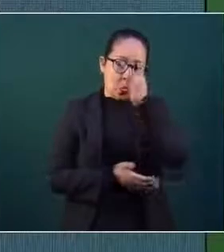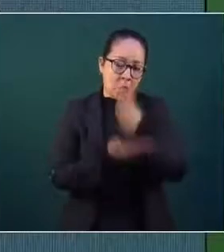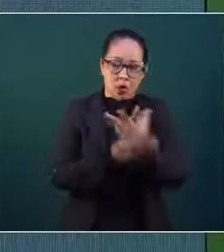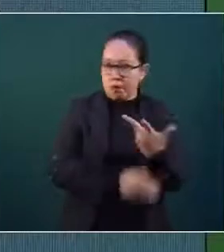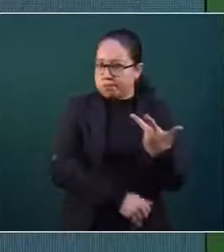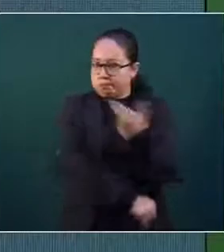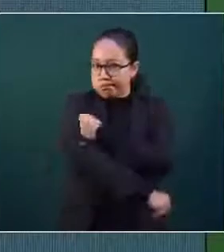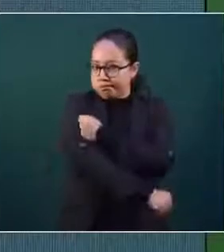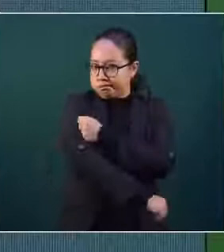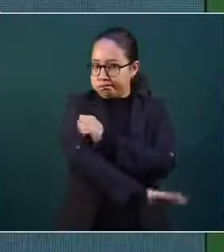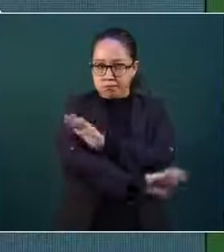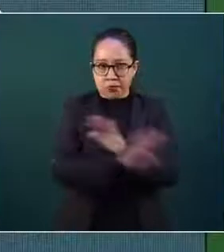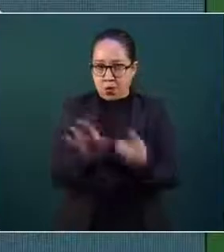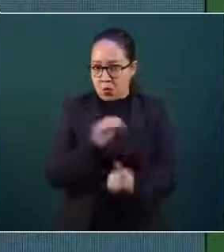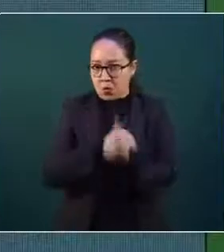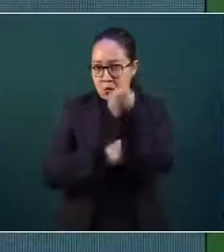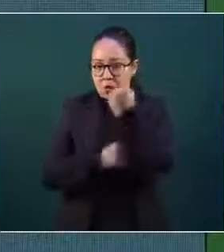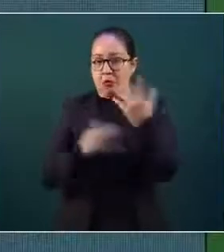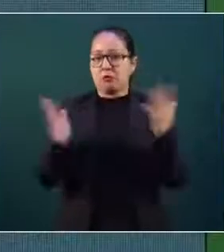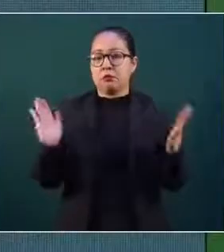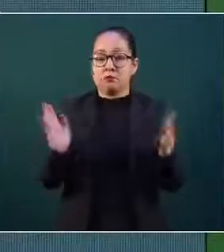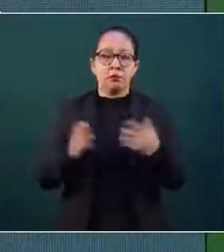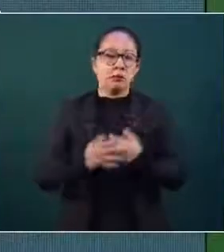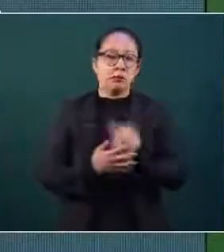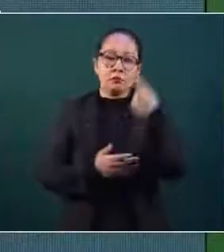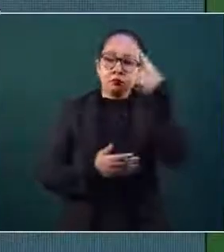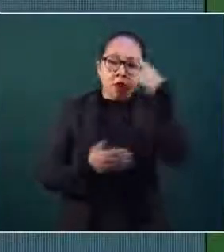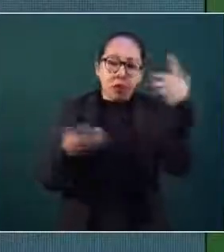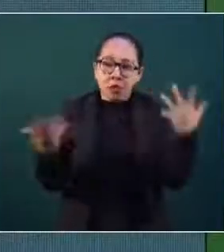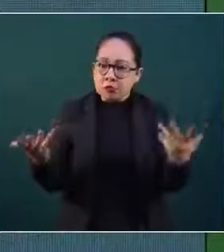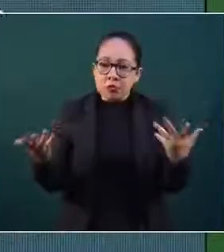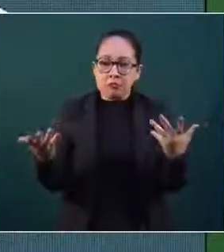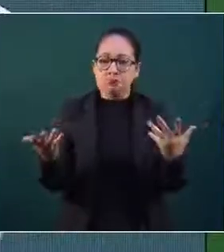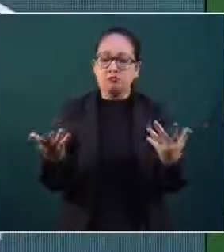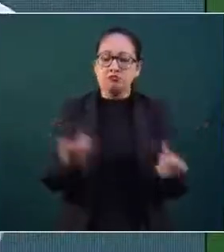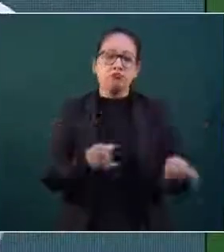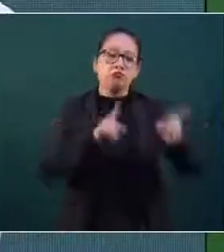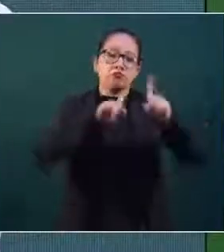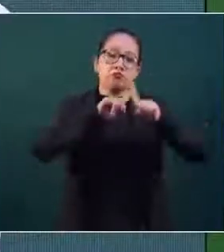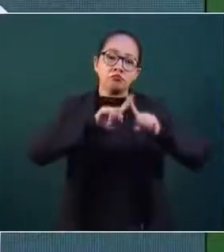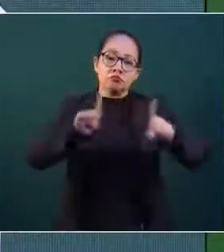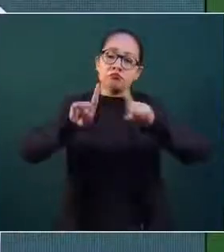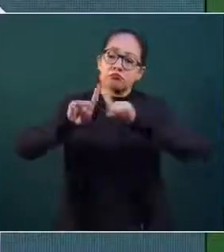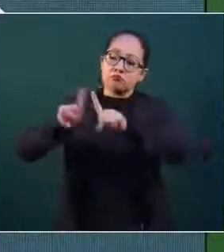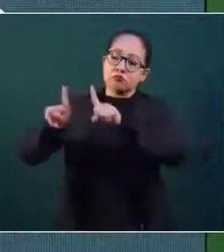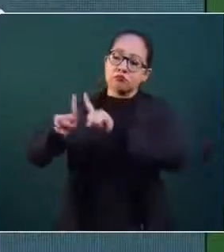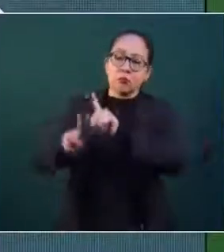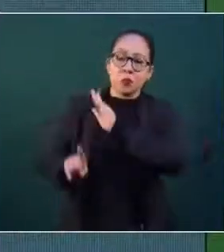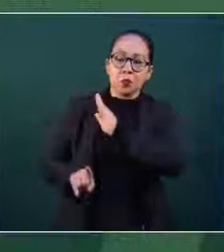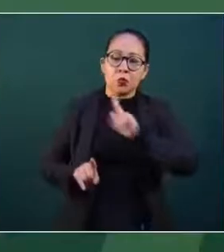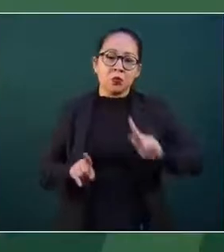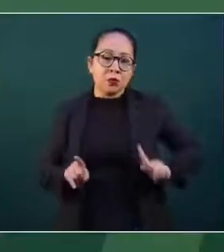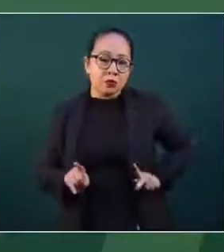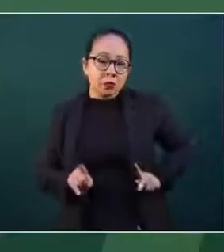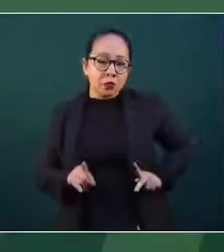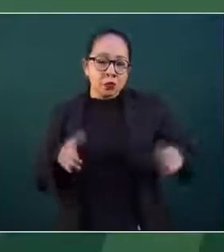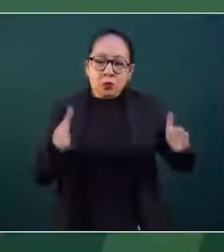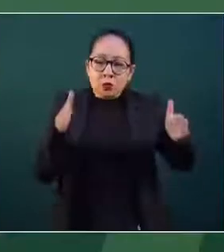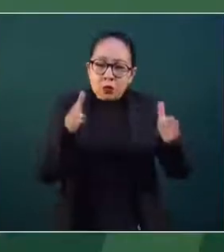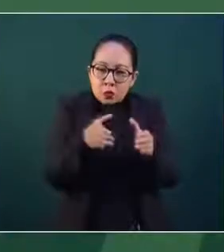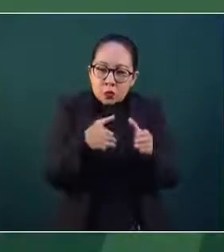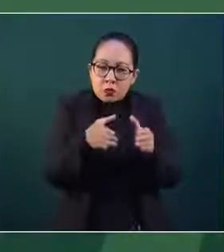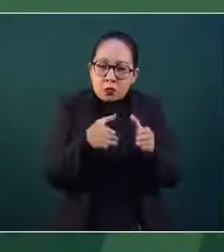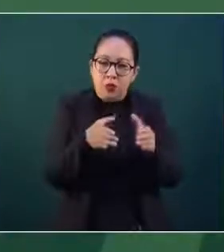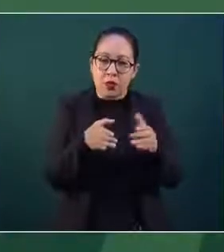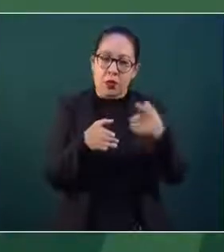dosis, a todos en los municipios pequeños para